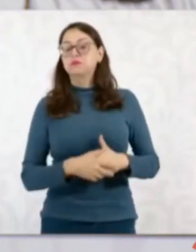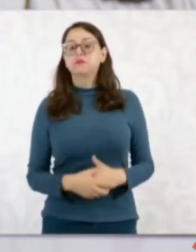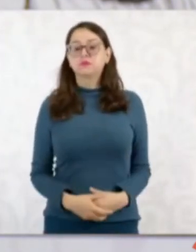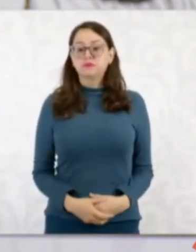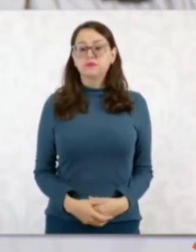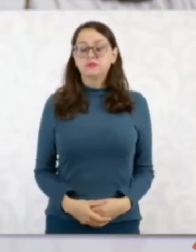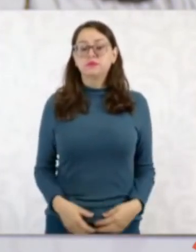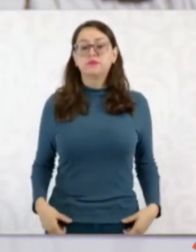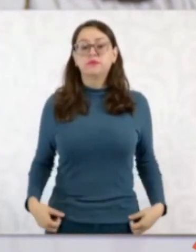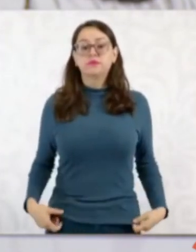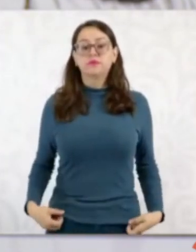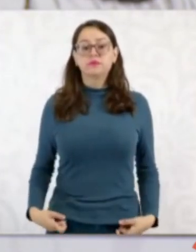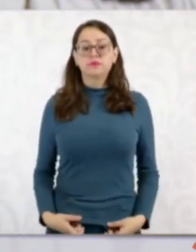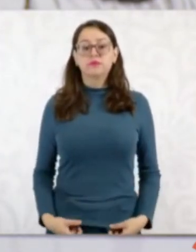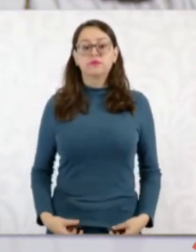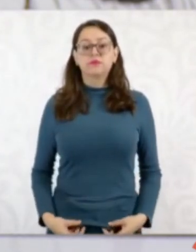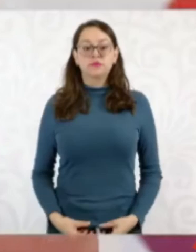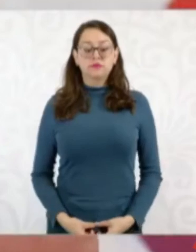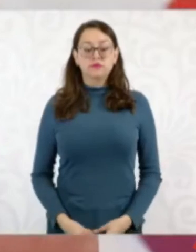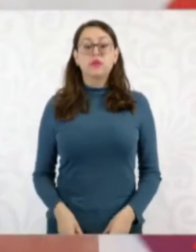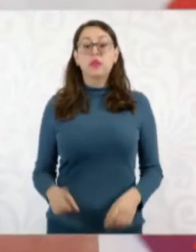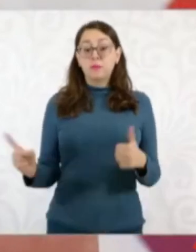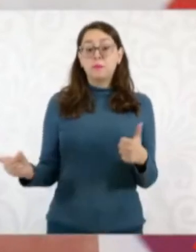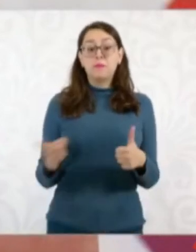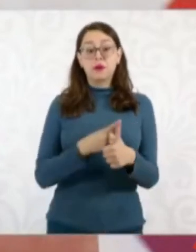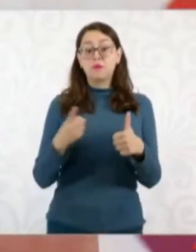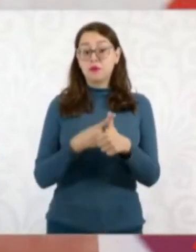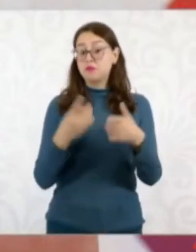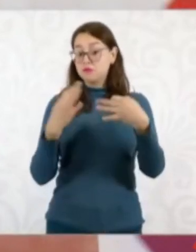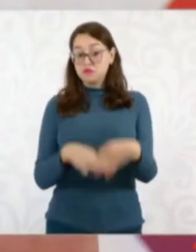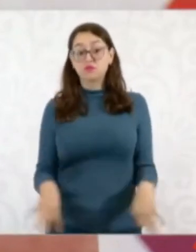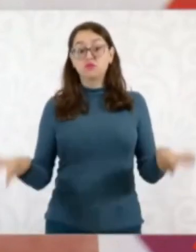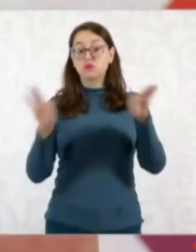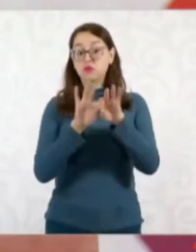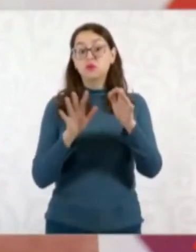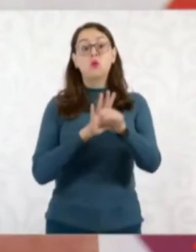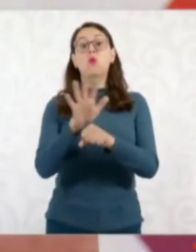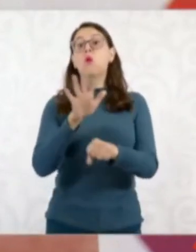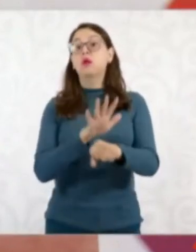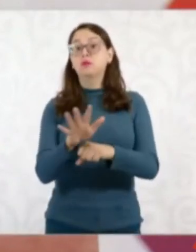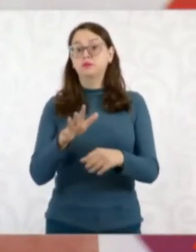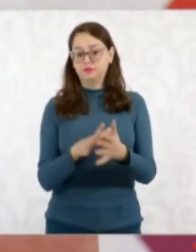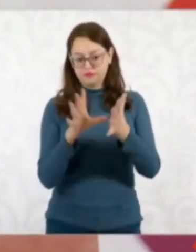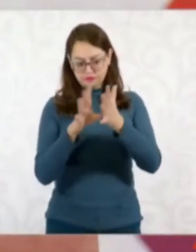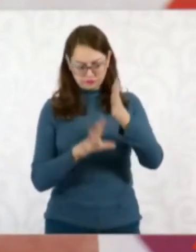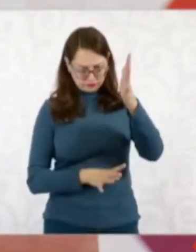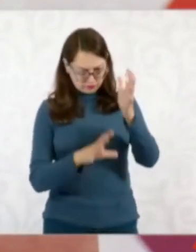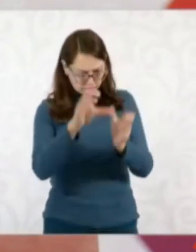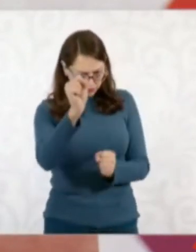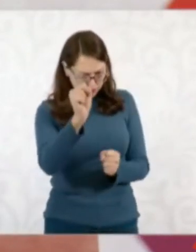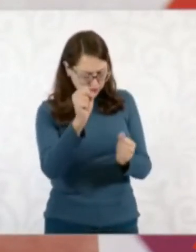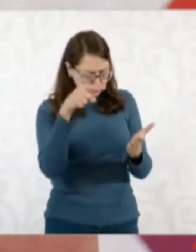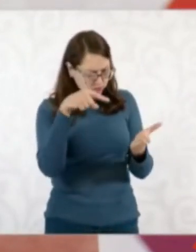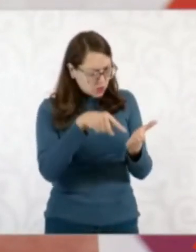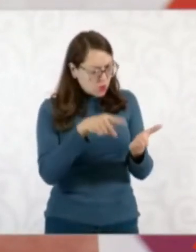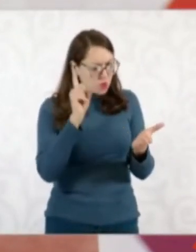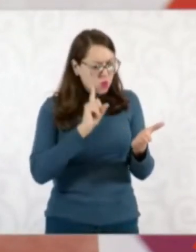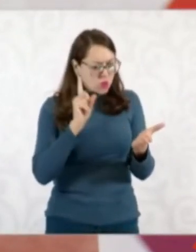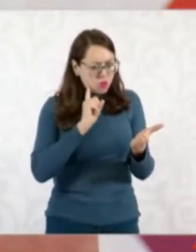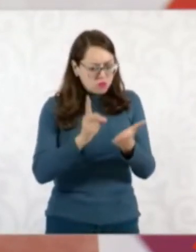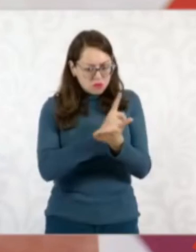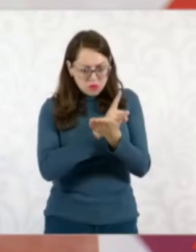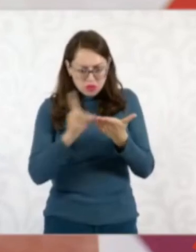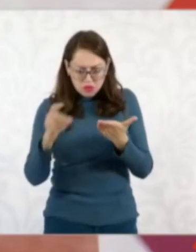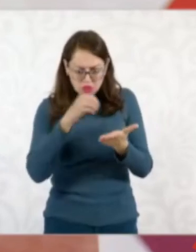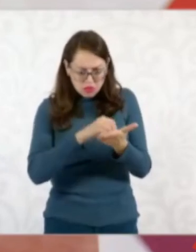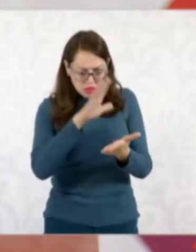la Constitución los derechos de las mujeres, que no estaban plenamente establecidos. La igualdad sustantiva,